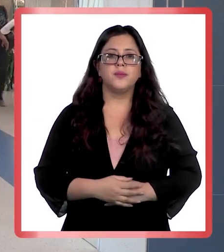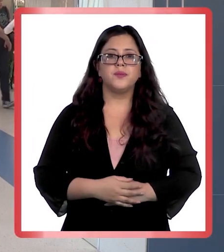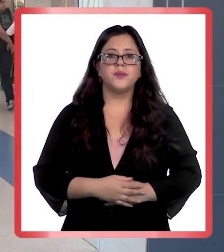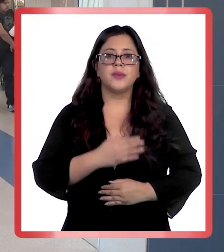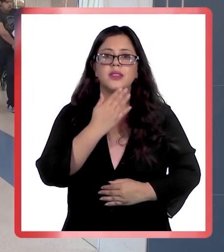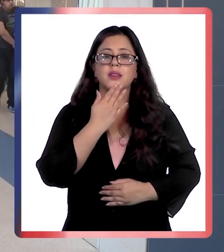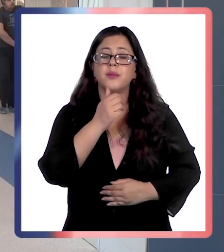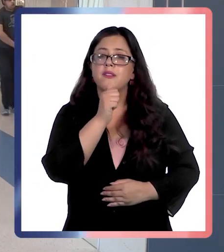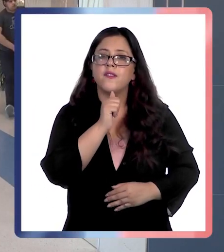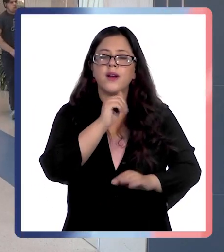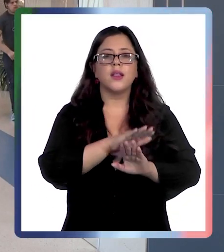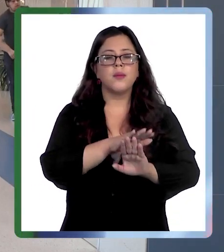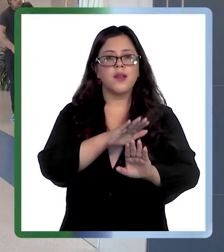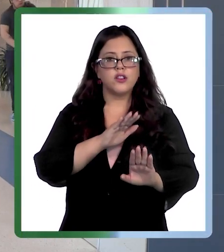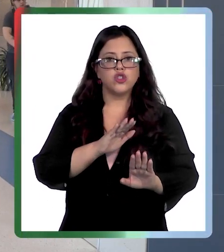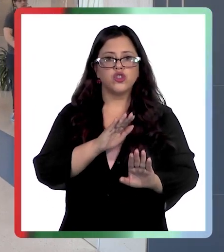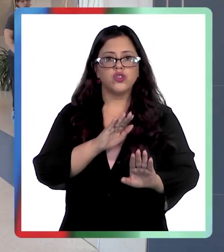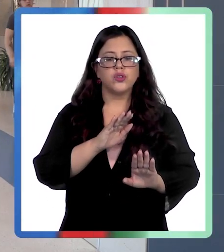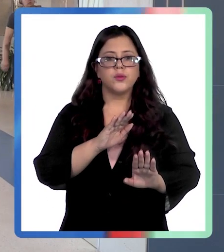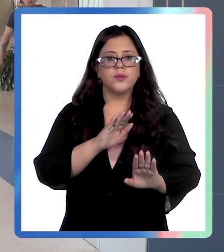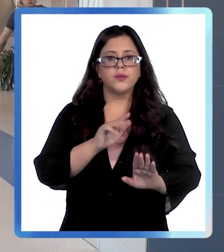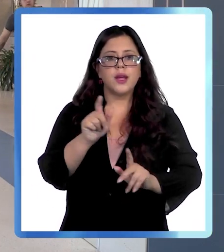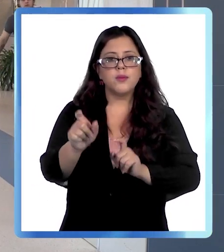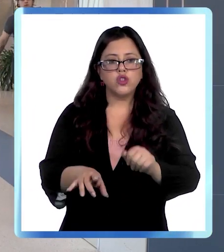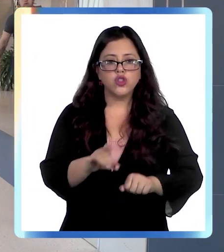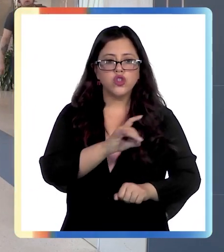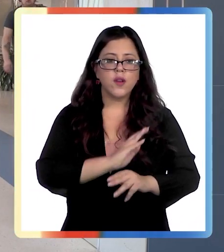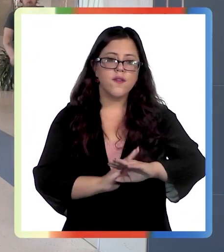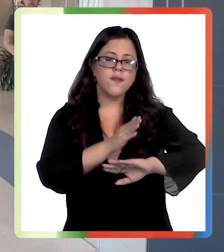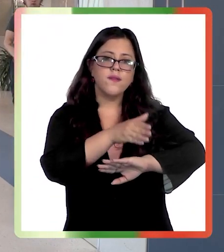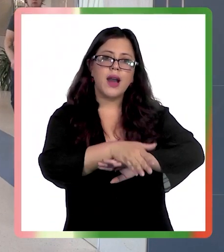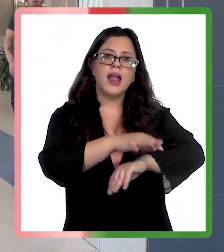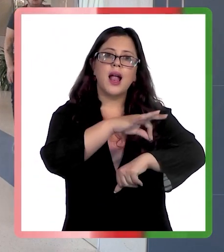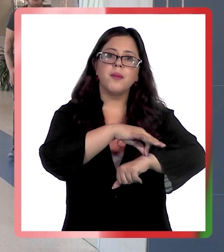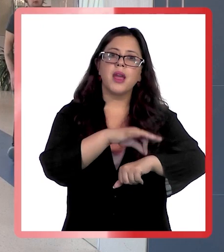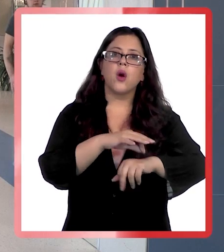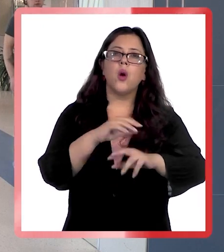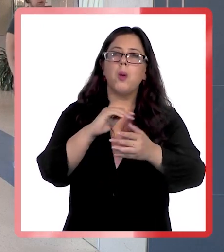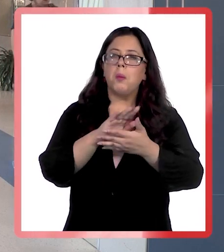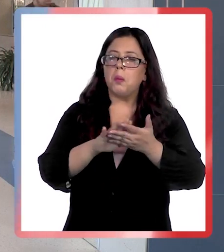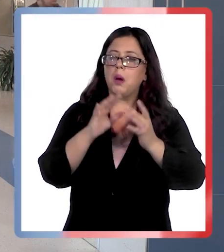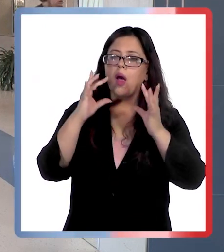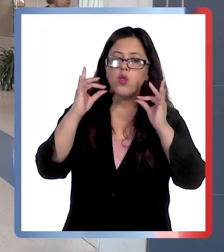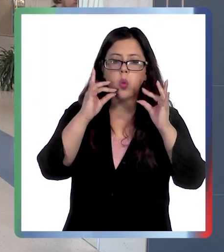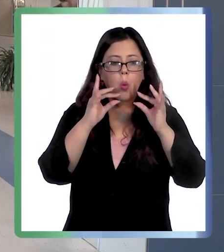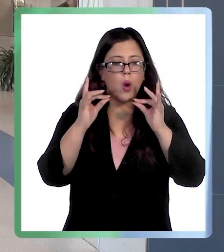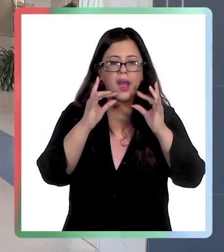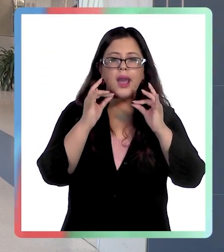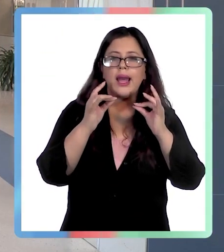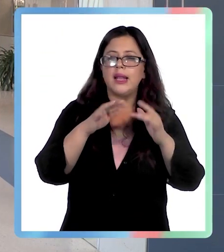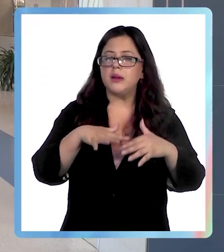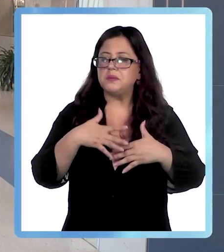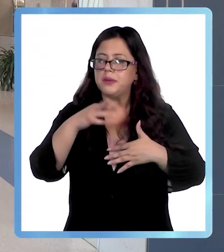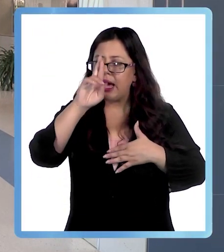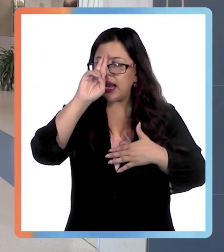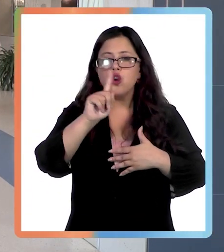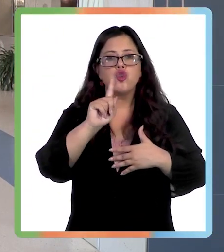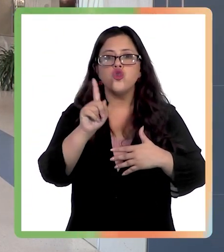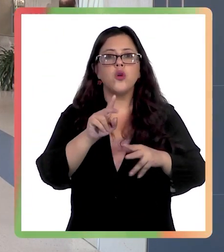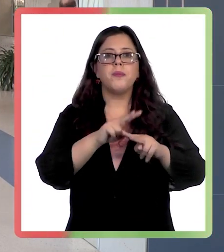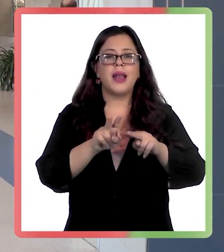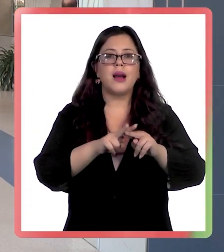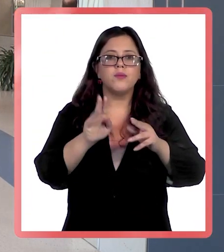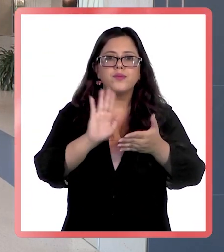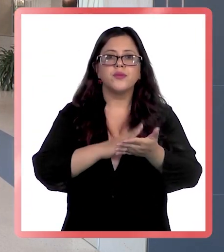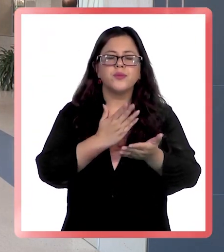uno falta mucha prevención ya el chileno Val dentista cuando le duele algo cuando siente algo no